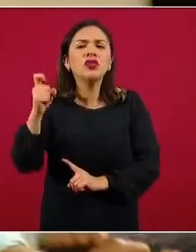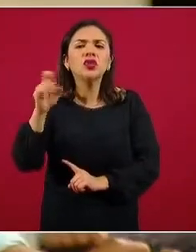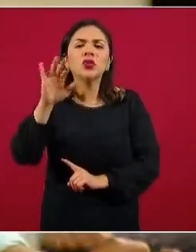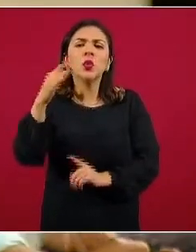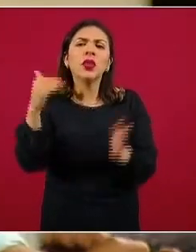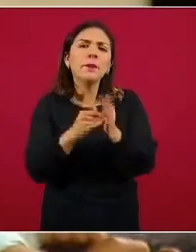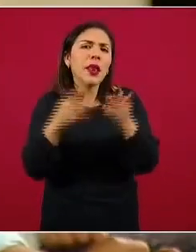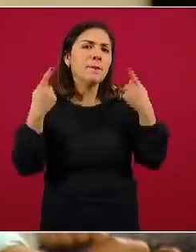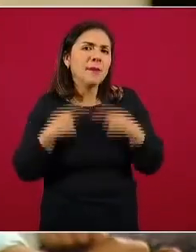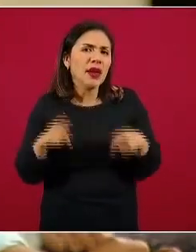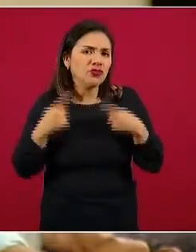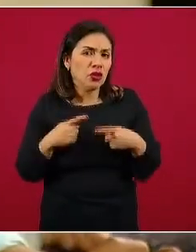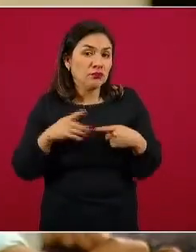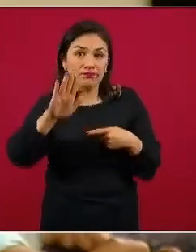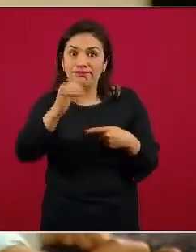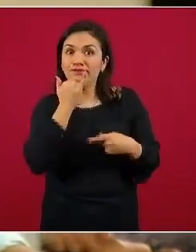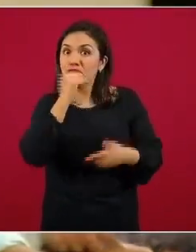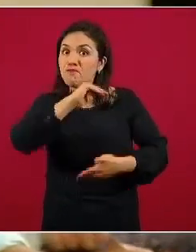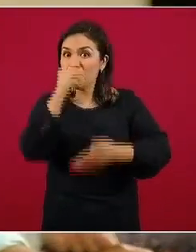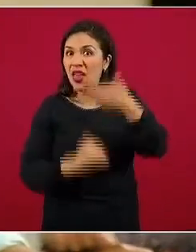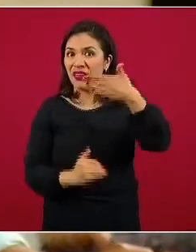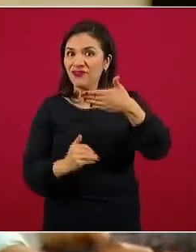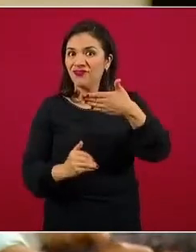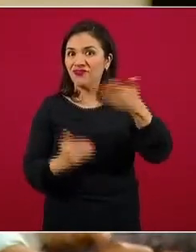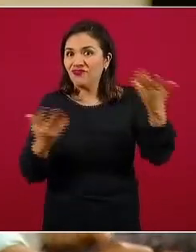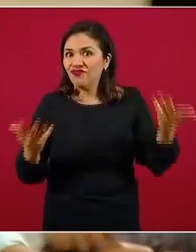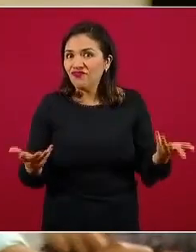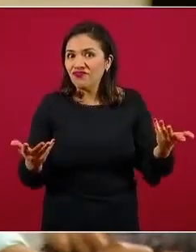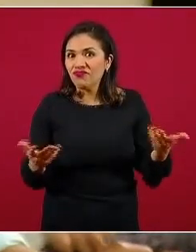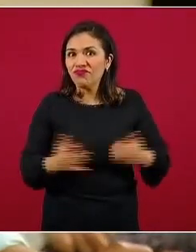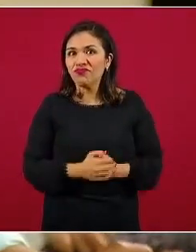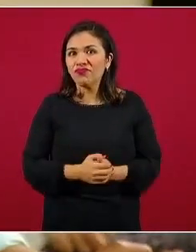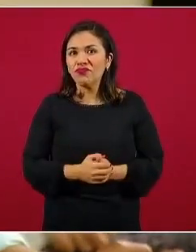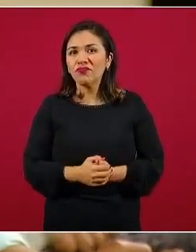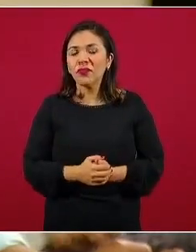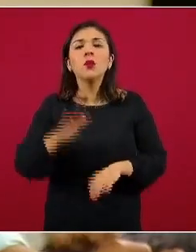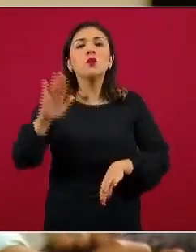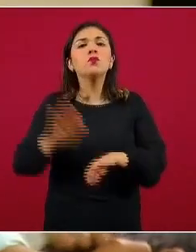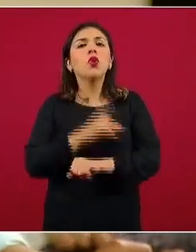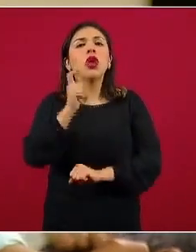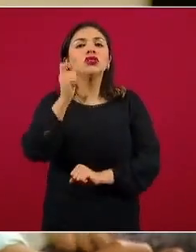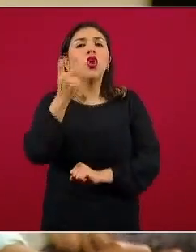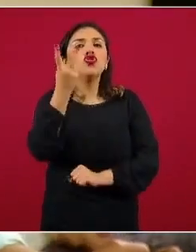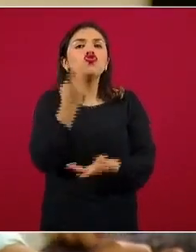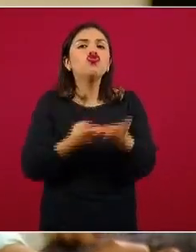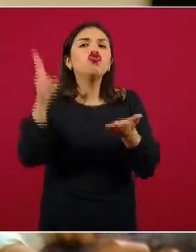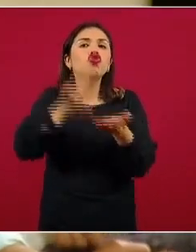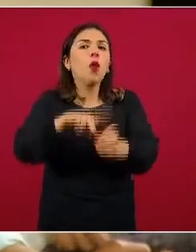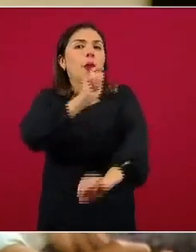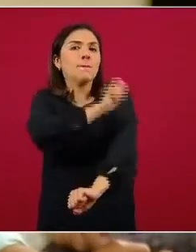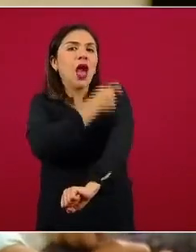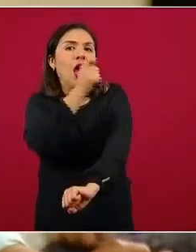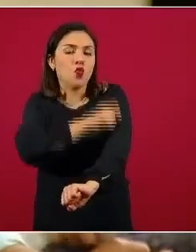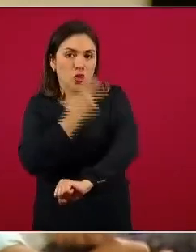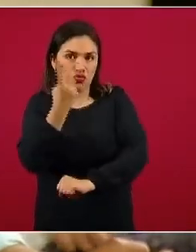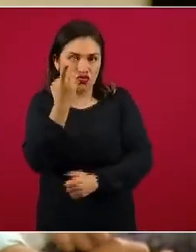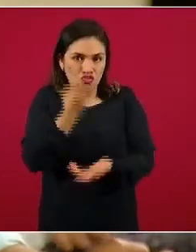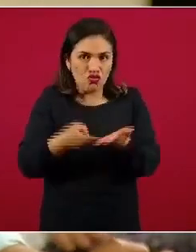150,000 personas, no, menos. Tengo entendido, sí, porque son 2 dosis, ¿no?, las que se están aplicando.